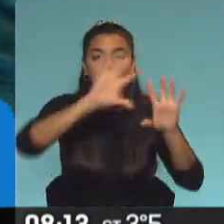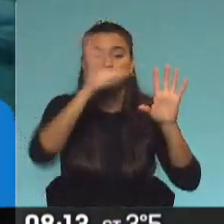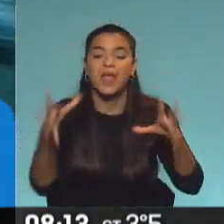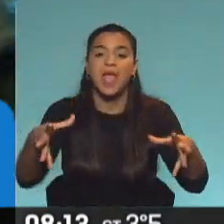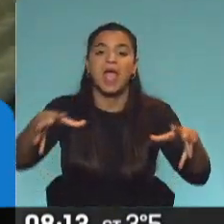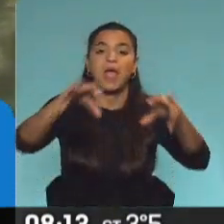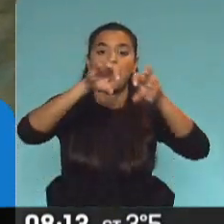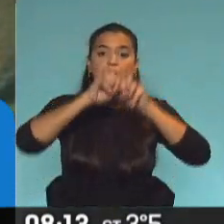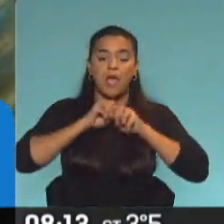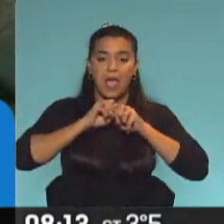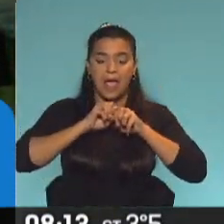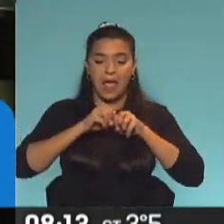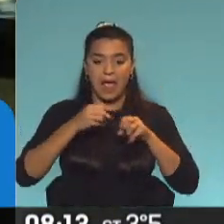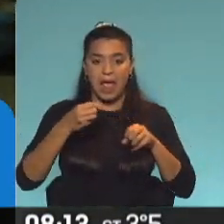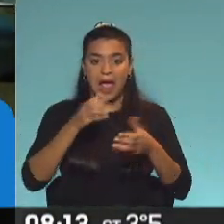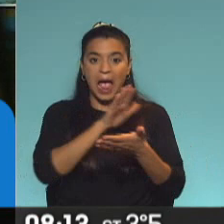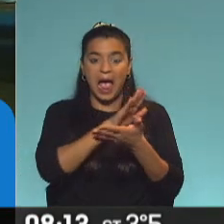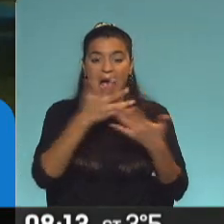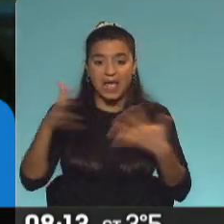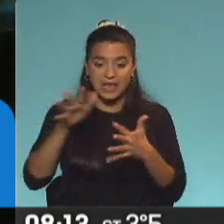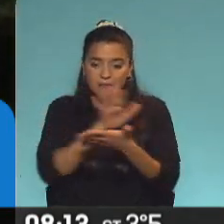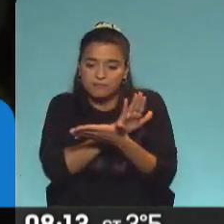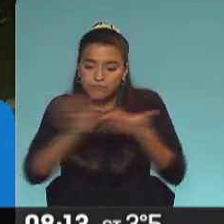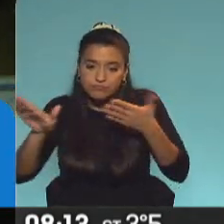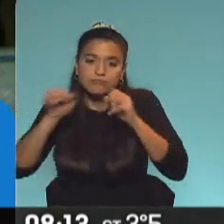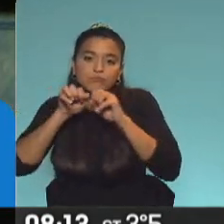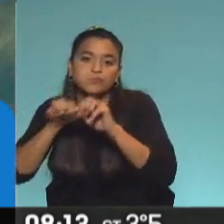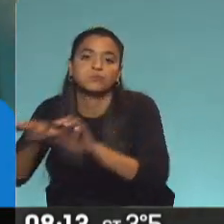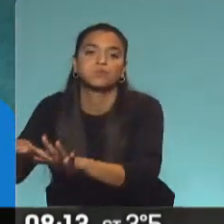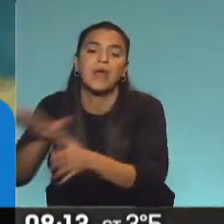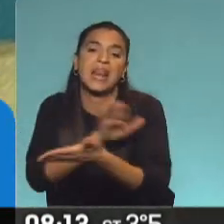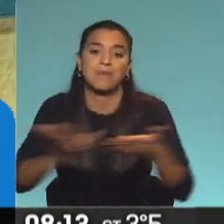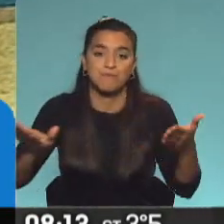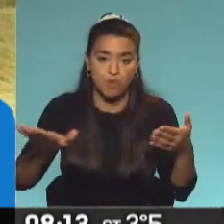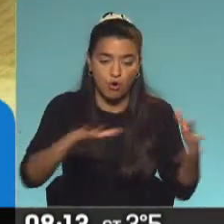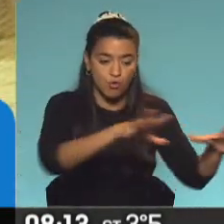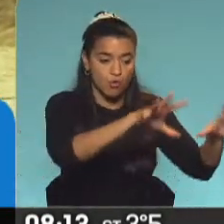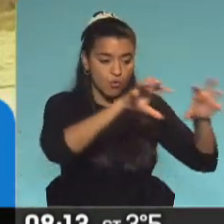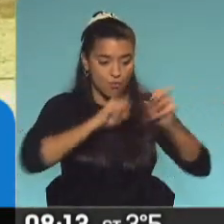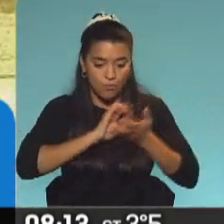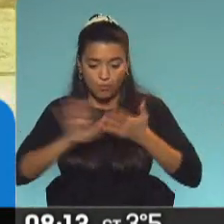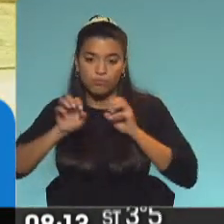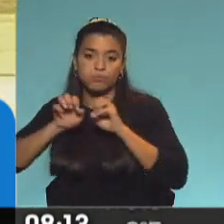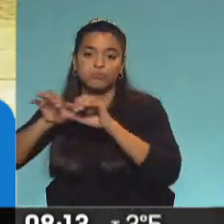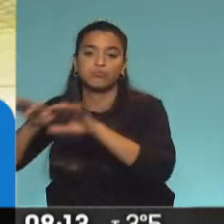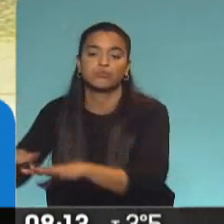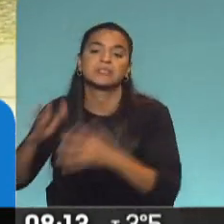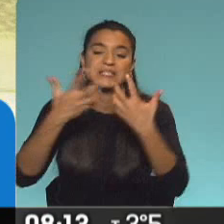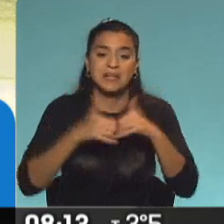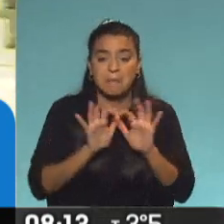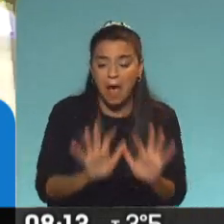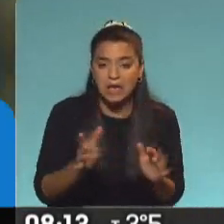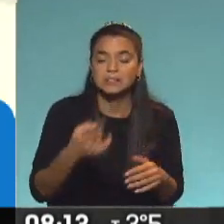aire, se purifica, digámoslo de esa manera, se sanitiza. Exacto, sí. Bueno, ahí le están mostrando un poco el sistema. Nosotros